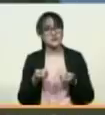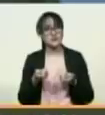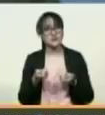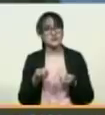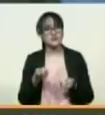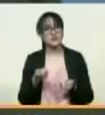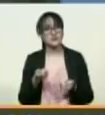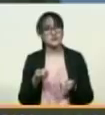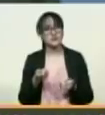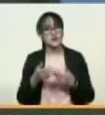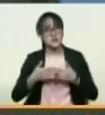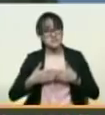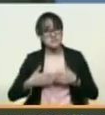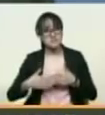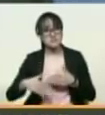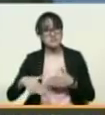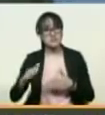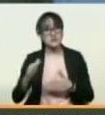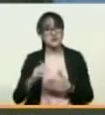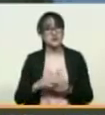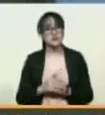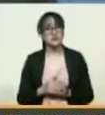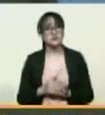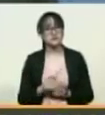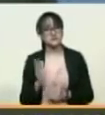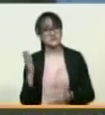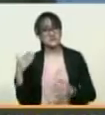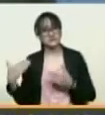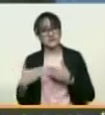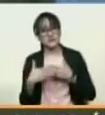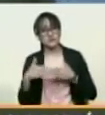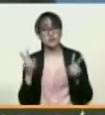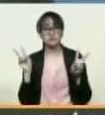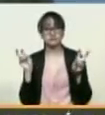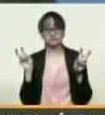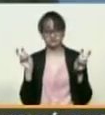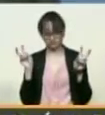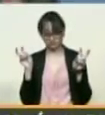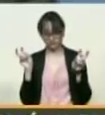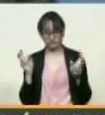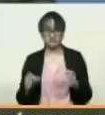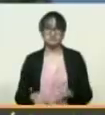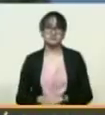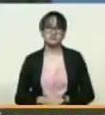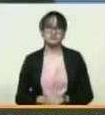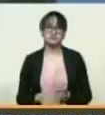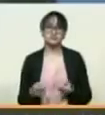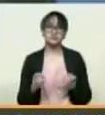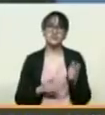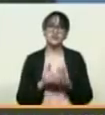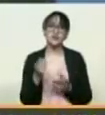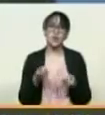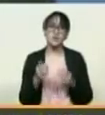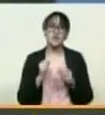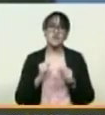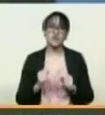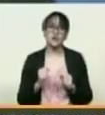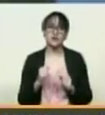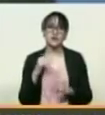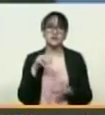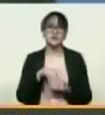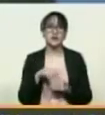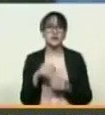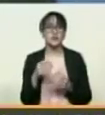unilaterales, a partir de estas sanciones, entre comillas. Ha podido desarrollar una economía fuerte a lo interno. La